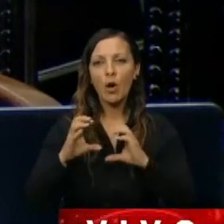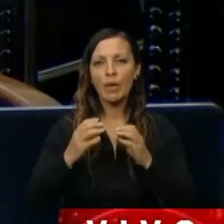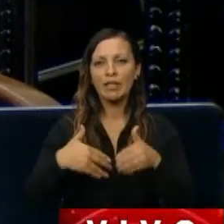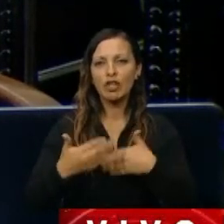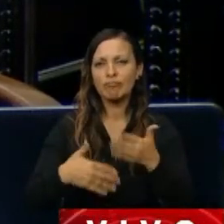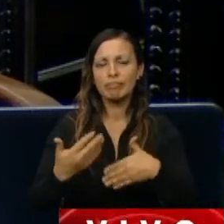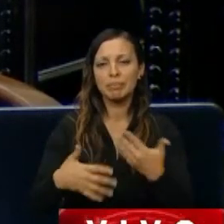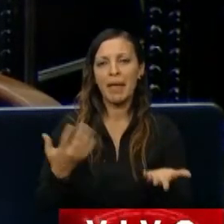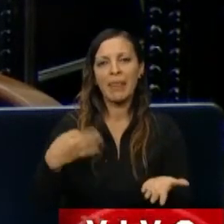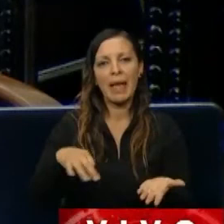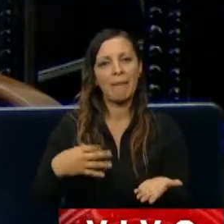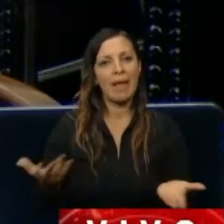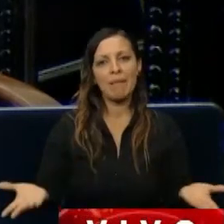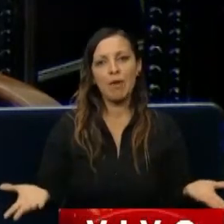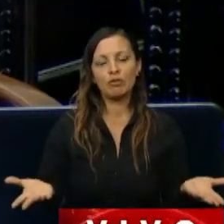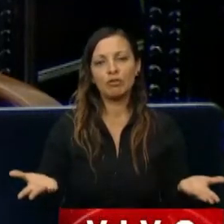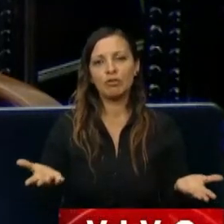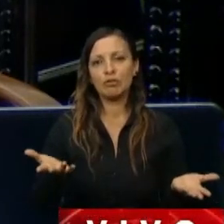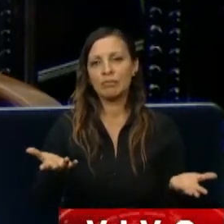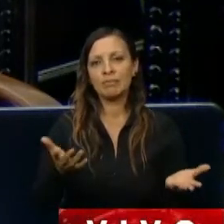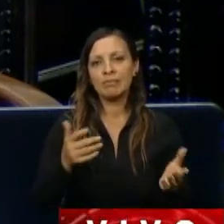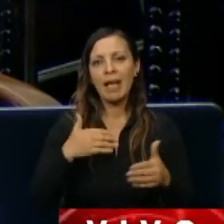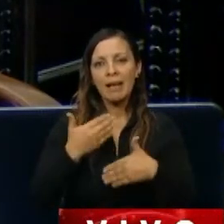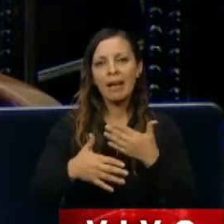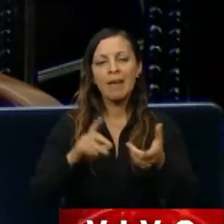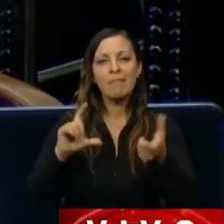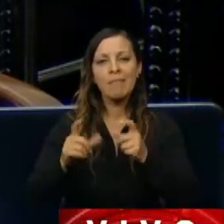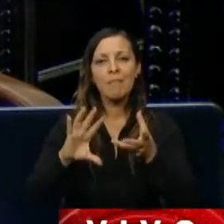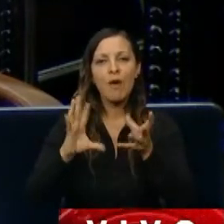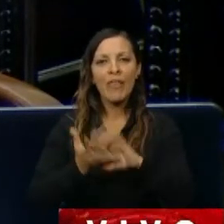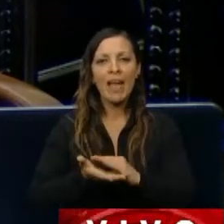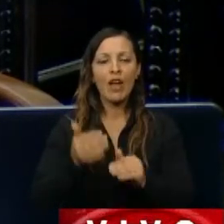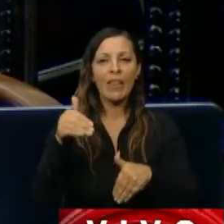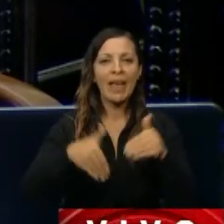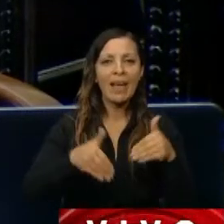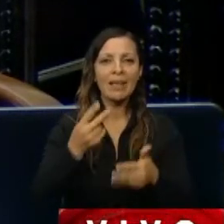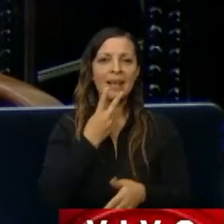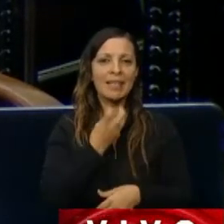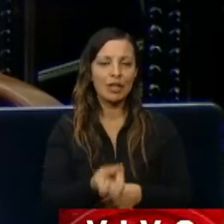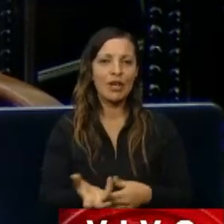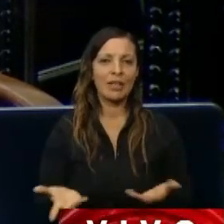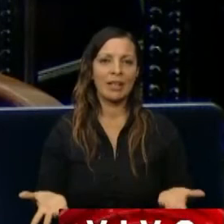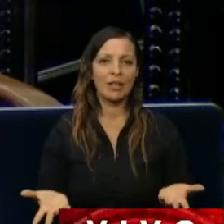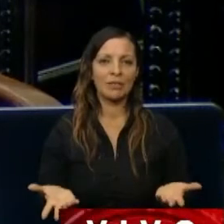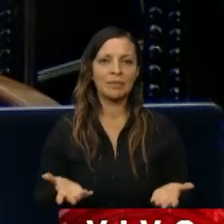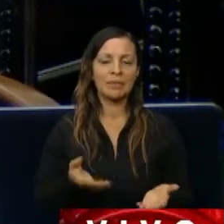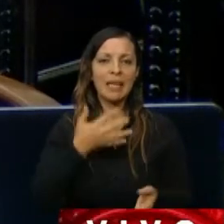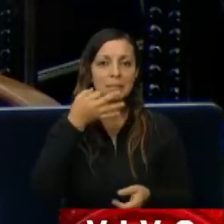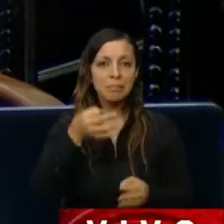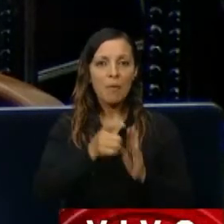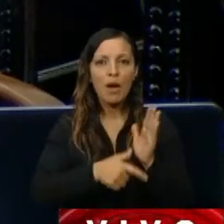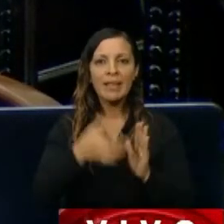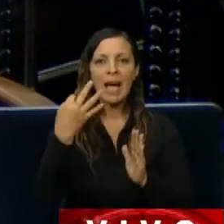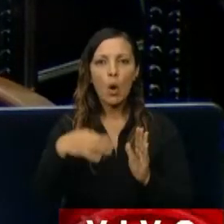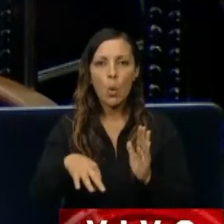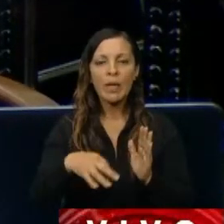comunicaciones tendríamos que acercarnos a modelos de votación electrónica, y ciertamente la boleta